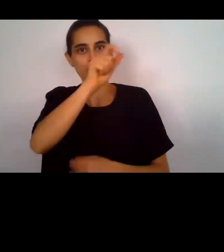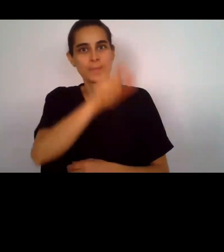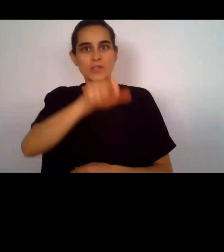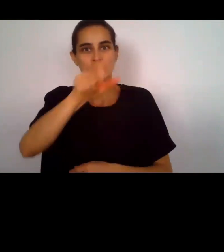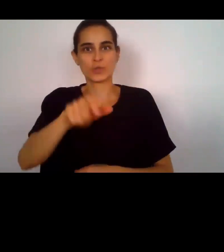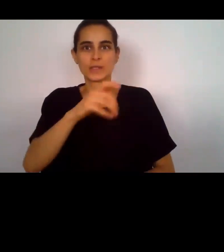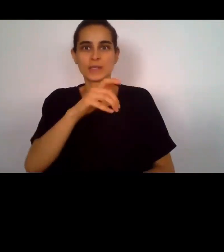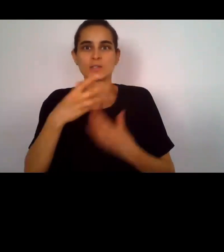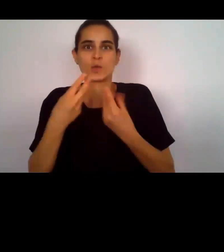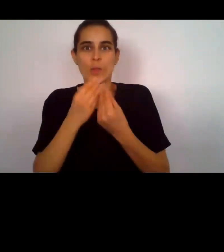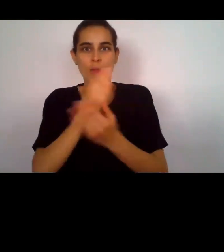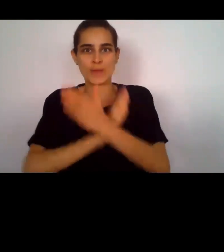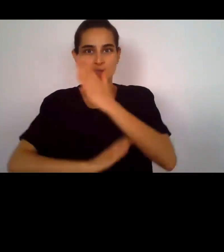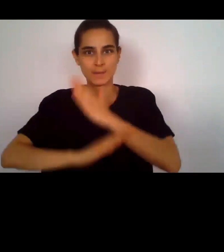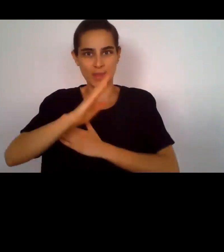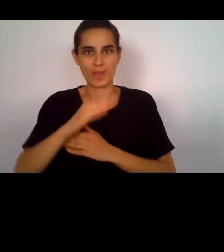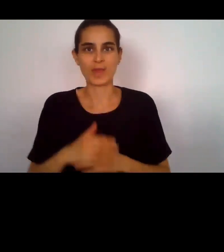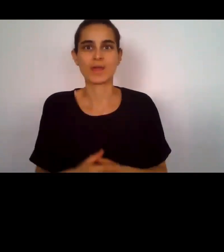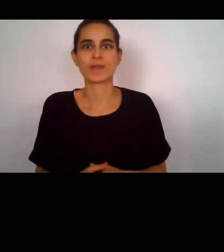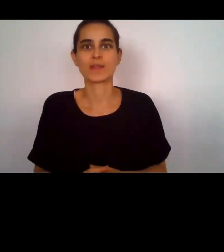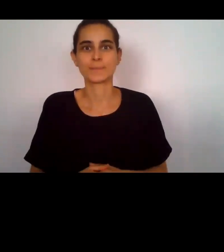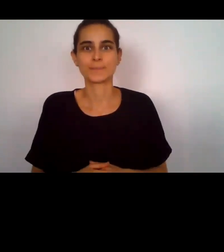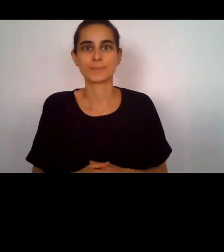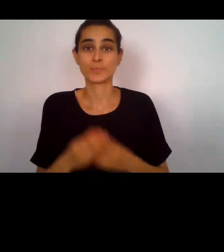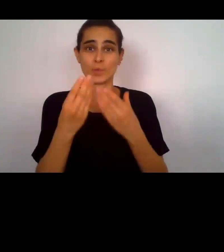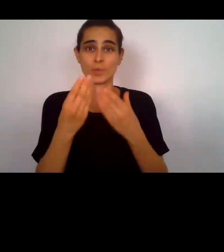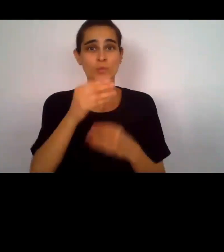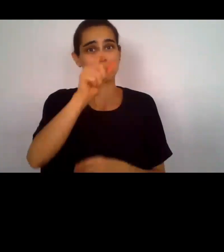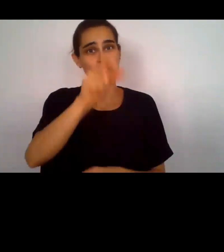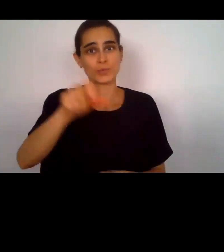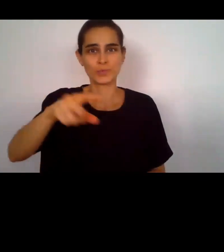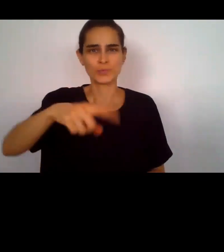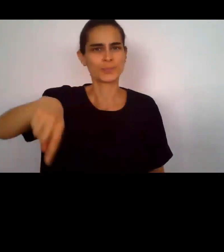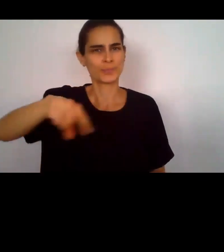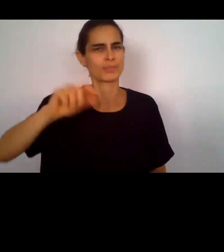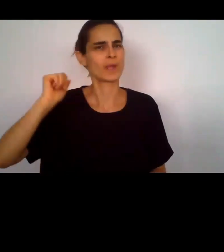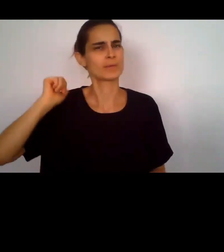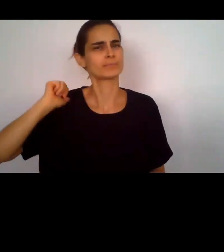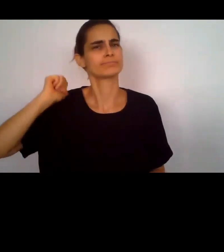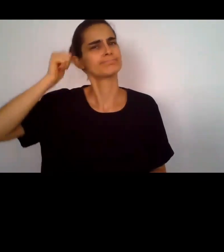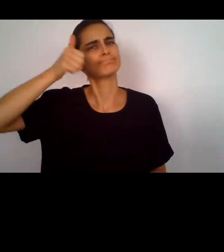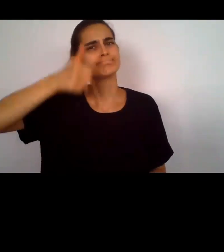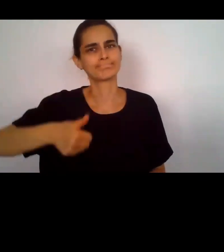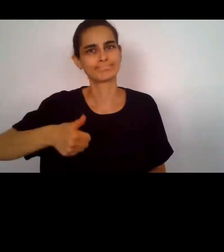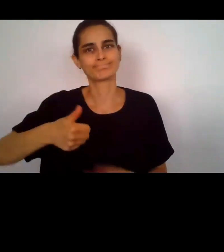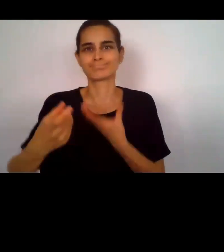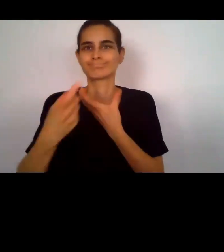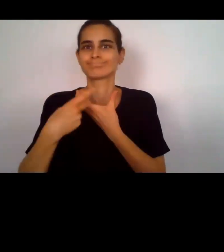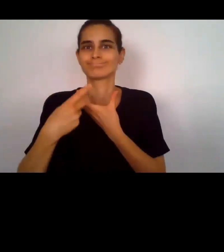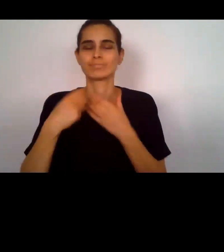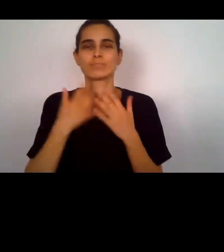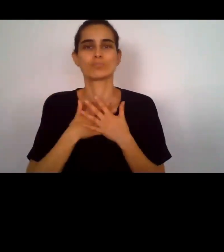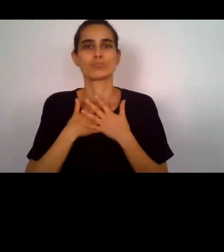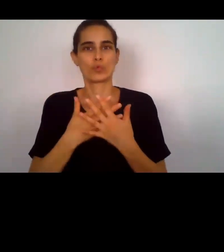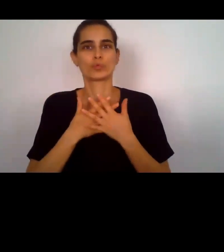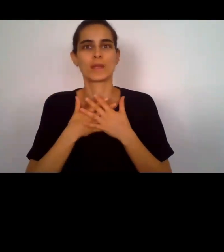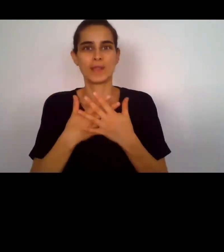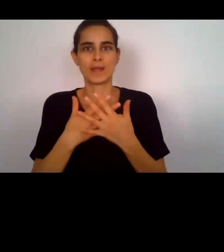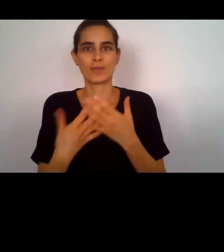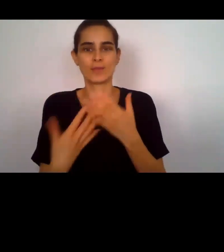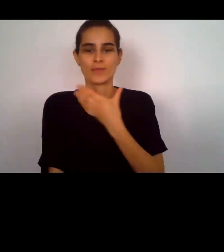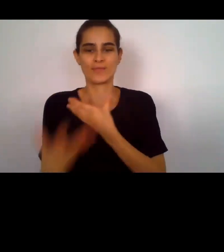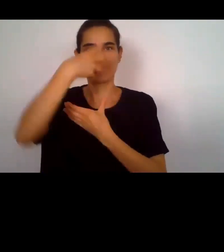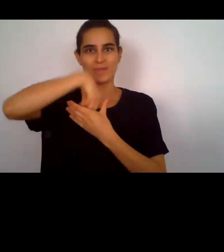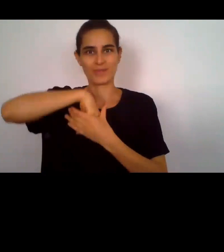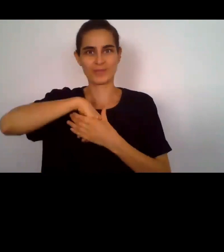Muchos de vosotros venís ya desde hace tiempo haciendo el voluntariado, formando parte de esta